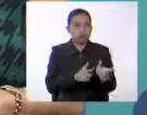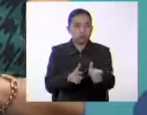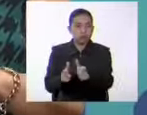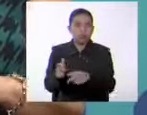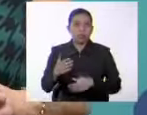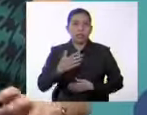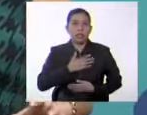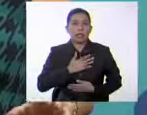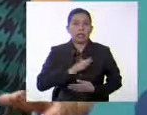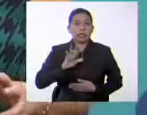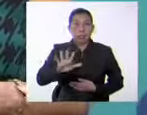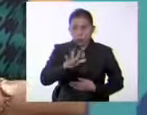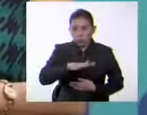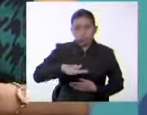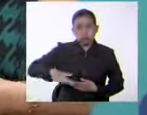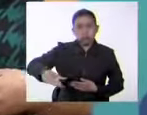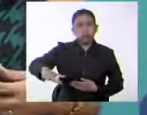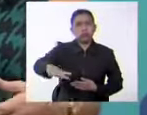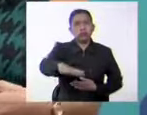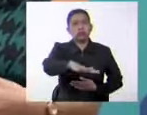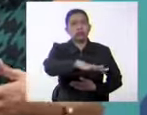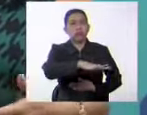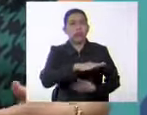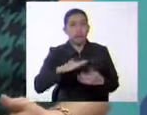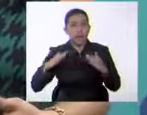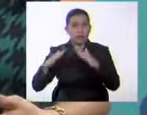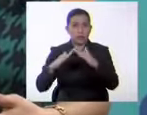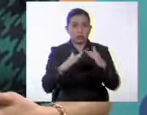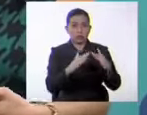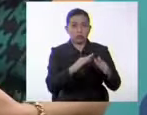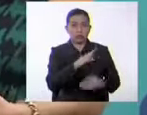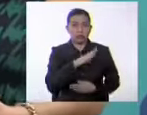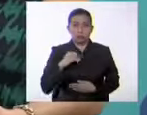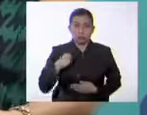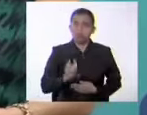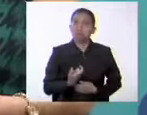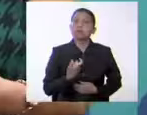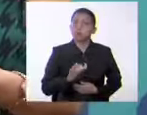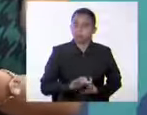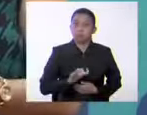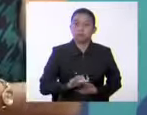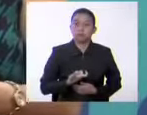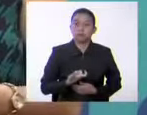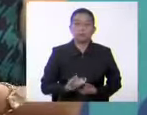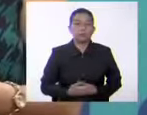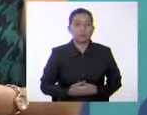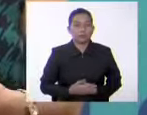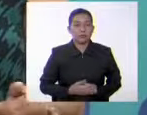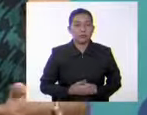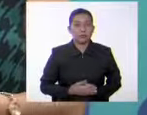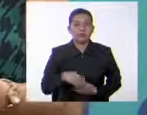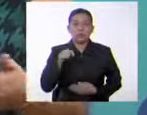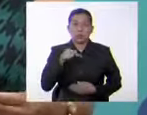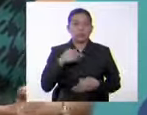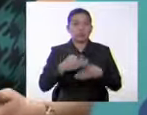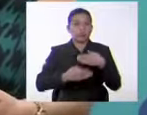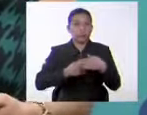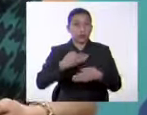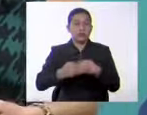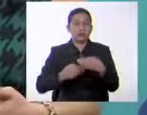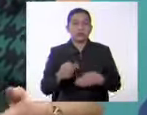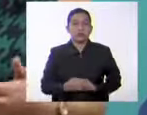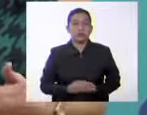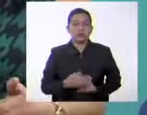haciendas en el territorio salvadoreño, es decir, era familia acomodada. Y en este proceso, claro, él no quería perder